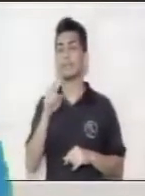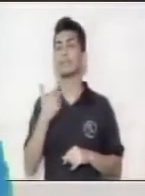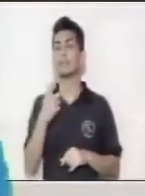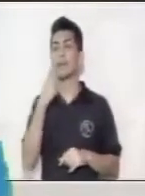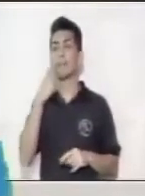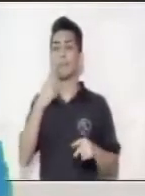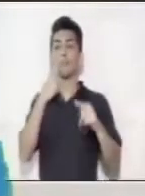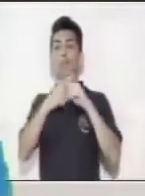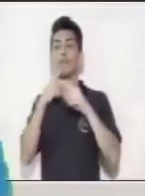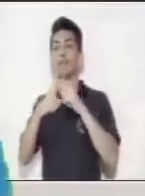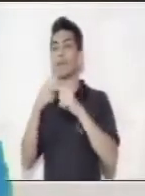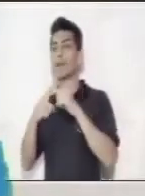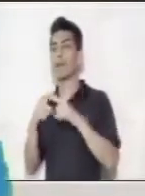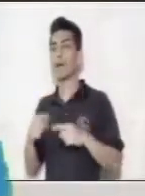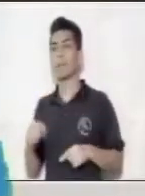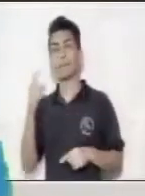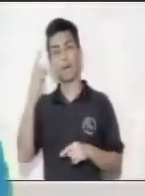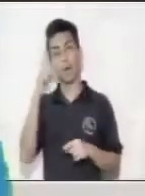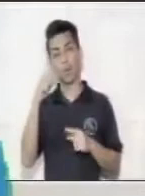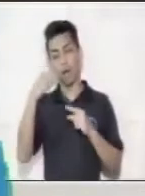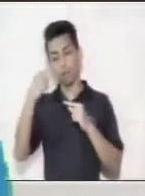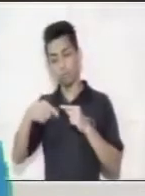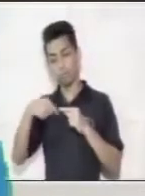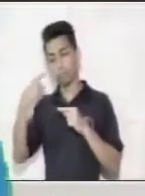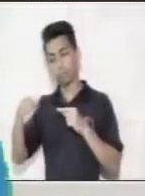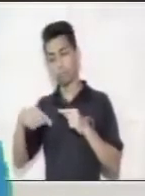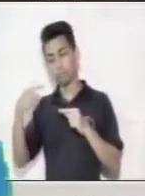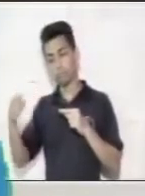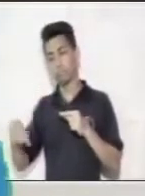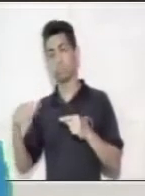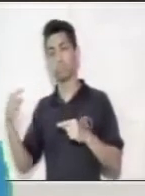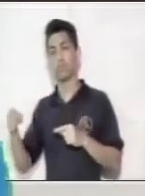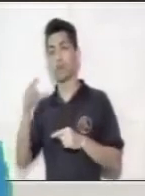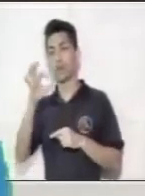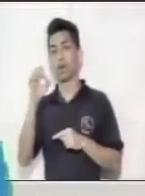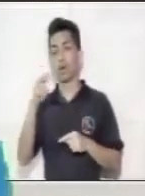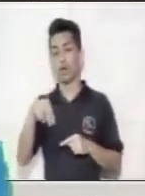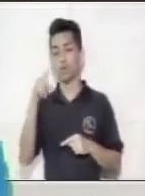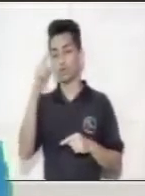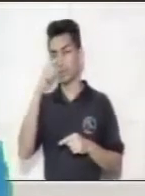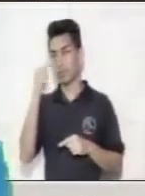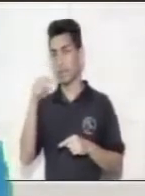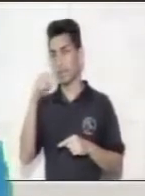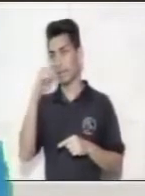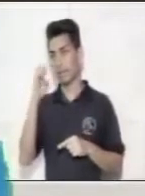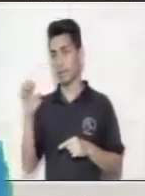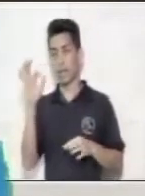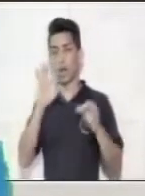multiplicándose por una constante o un escalar que le vamos a llamar k.